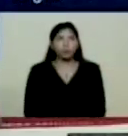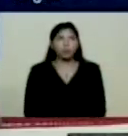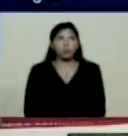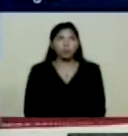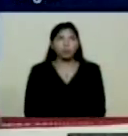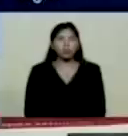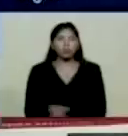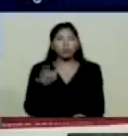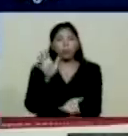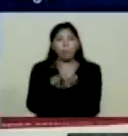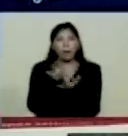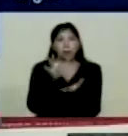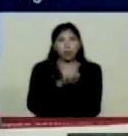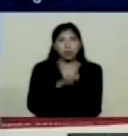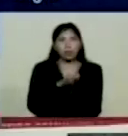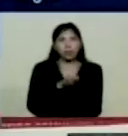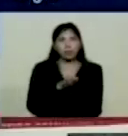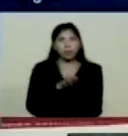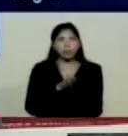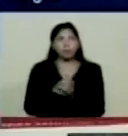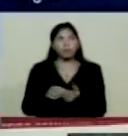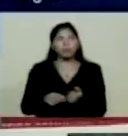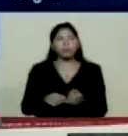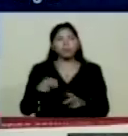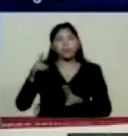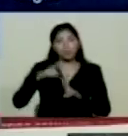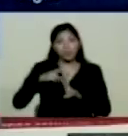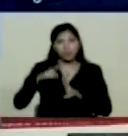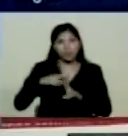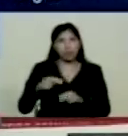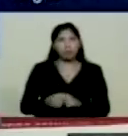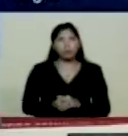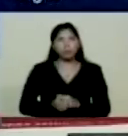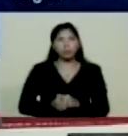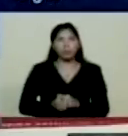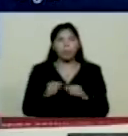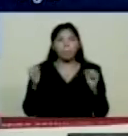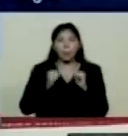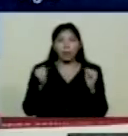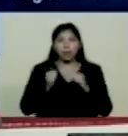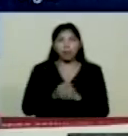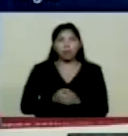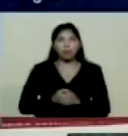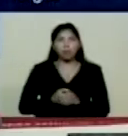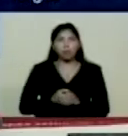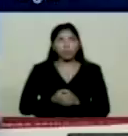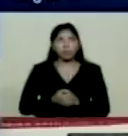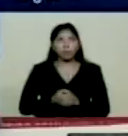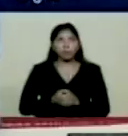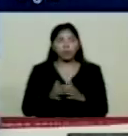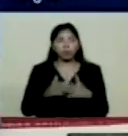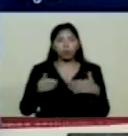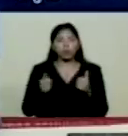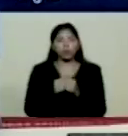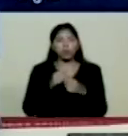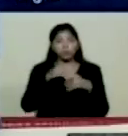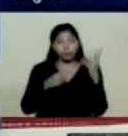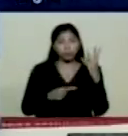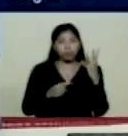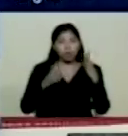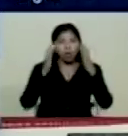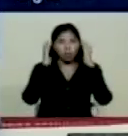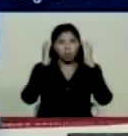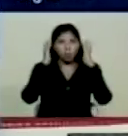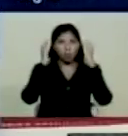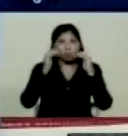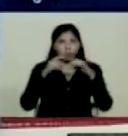Ganó Nueva Esparta, Ramos Alú. Ganó Táchira, Ramos Alú. Ganó Mérida, Ramos Alú. Ganó Anzoátegui y Ramos Alú.